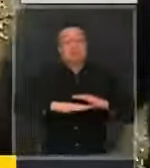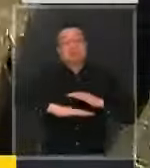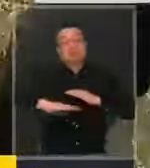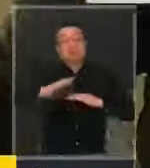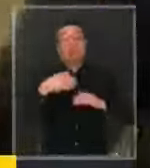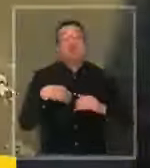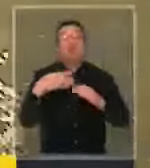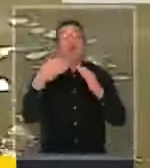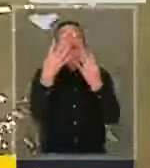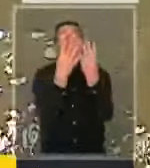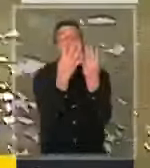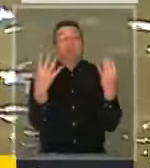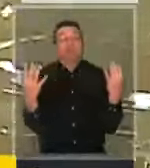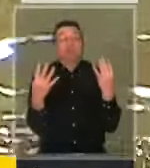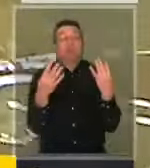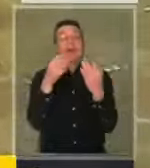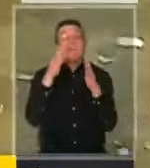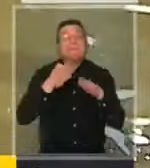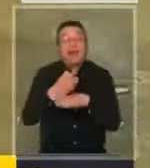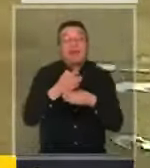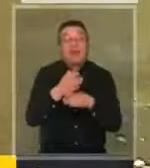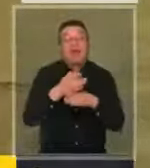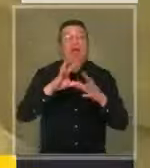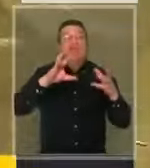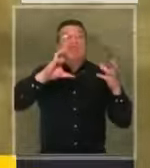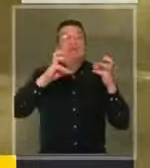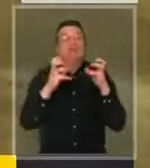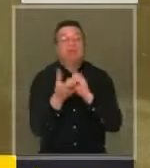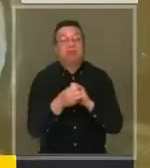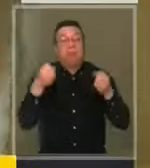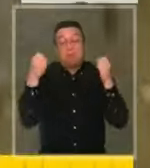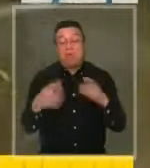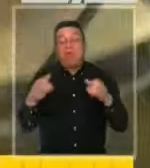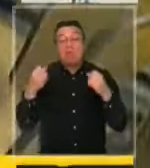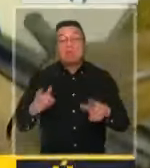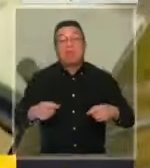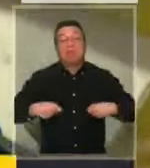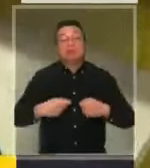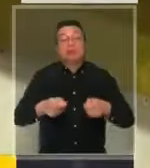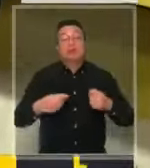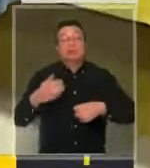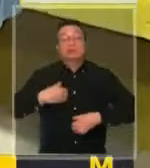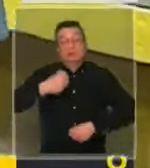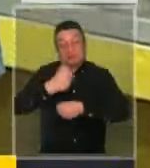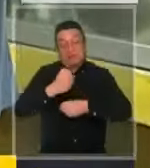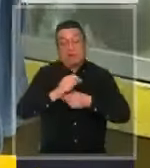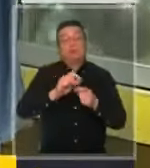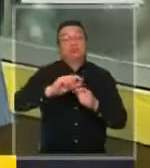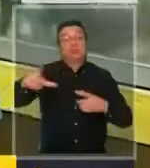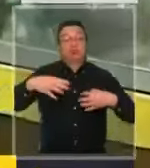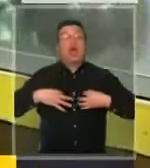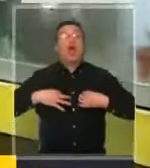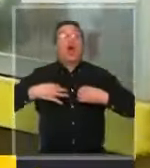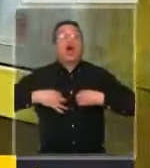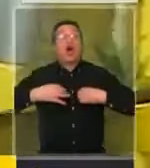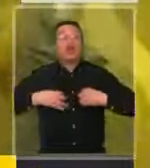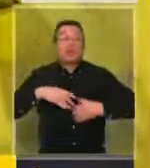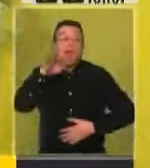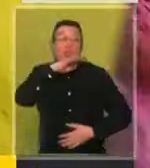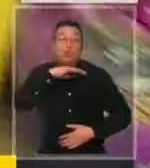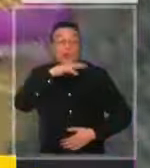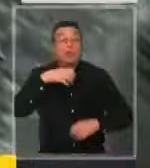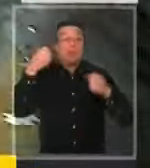los portones se pudren, lamentablemente los portones se pudren y uno pierde cosas. Este es mi microemprendimiento, ropa americana, se perdió toda. Mire